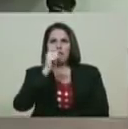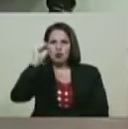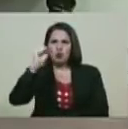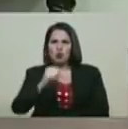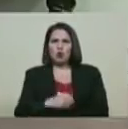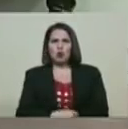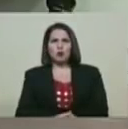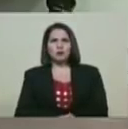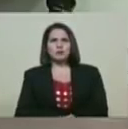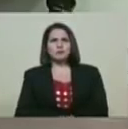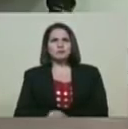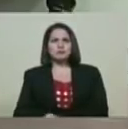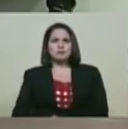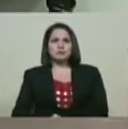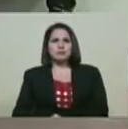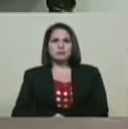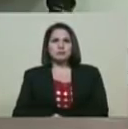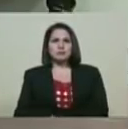culpa de Maduro,